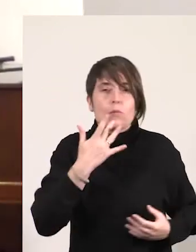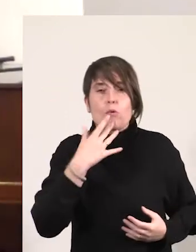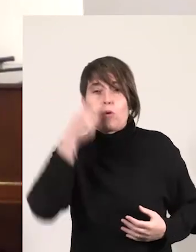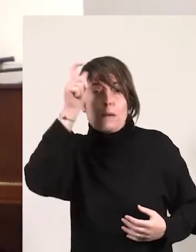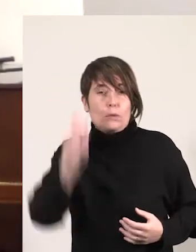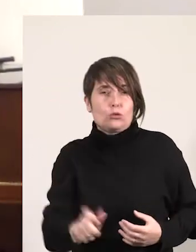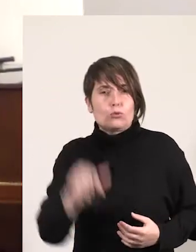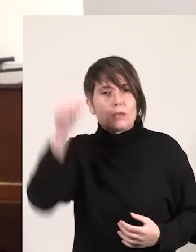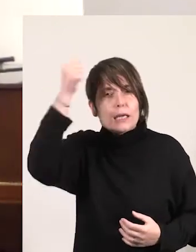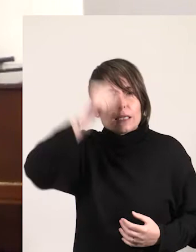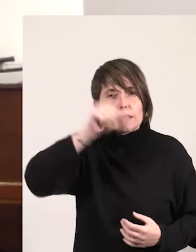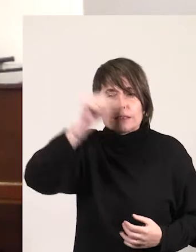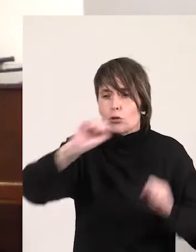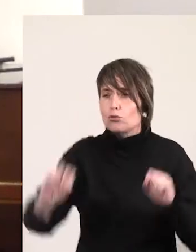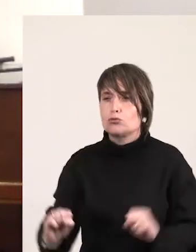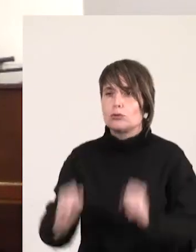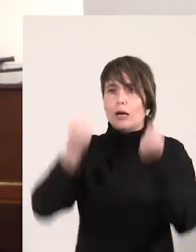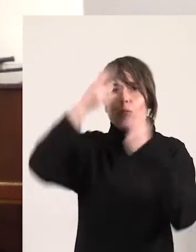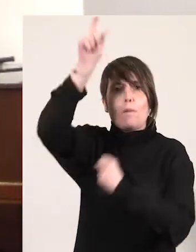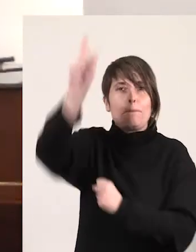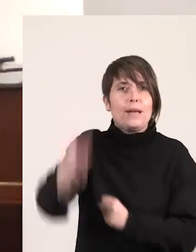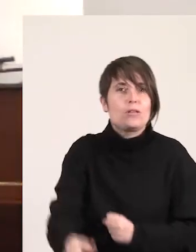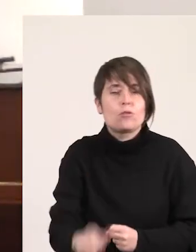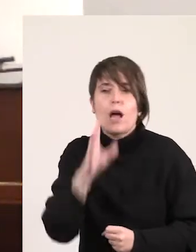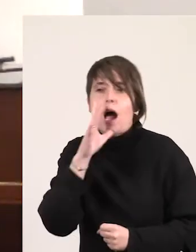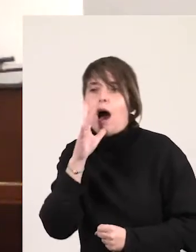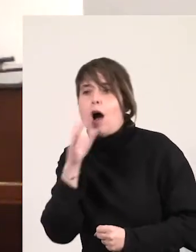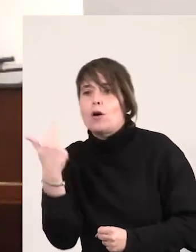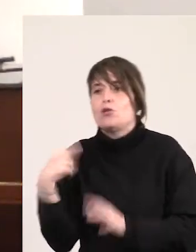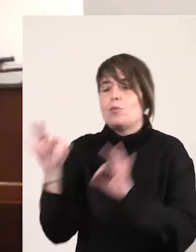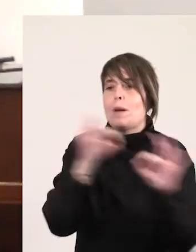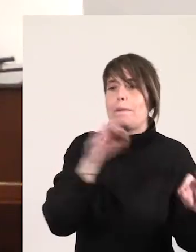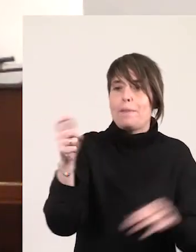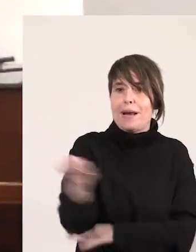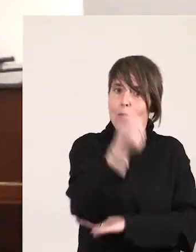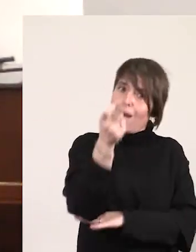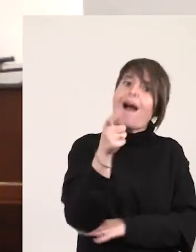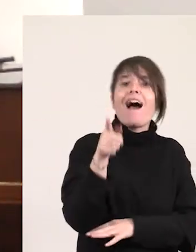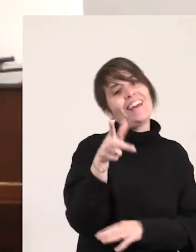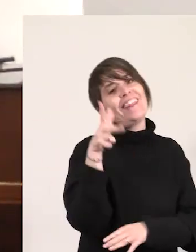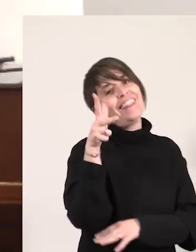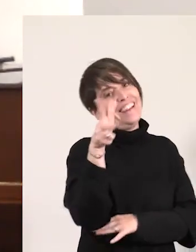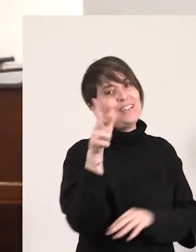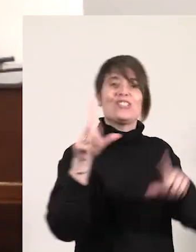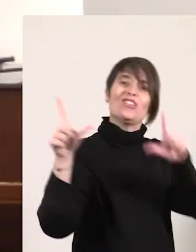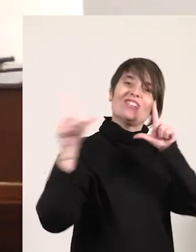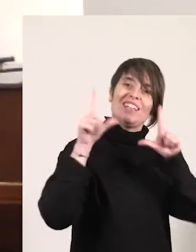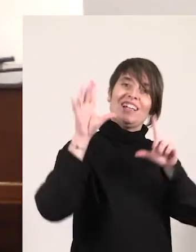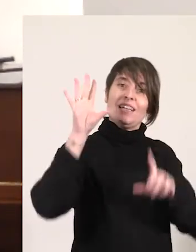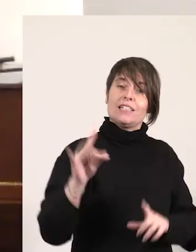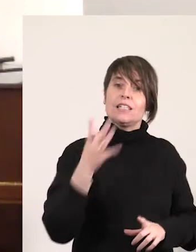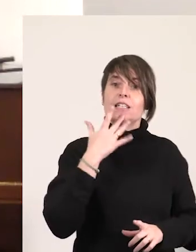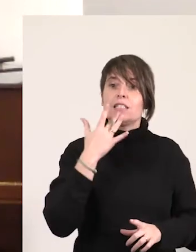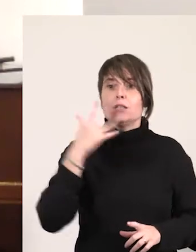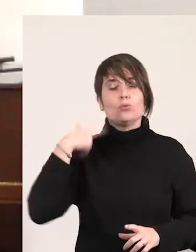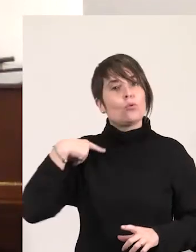Tenía noticias de este verano de un héroe en Denia, un chico que salvó a una persona y dice, ahora voy a prepararme para bombero. Ahí